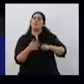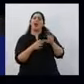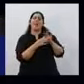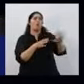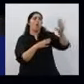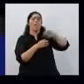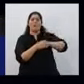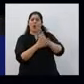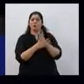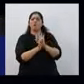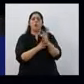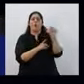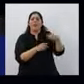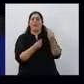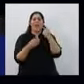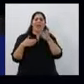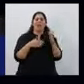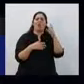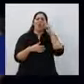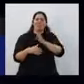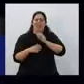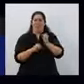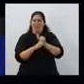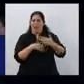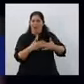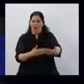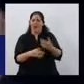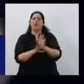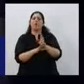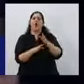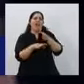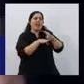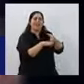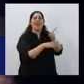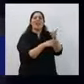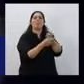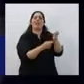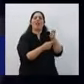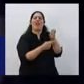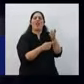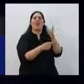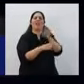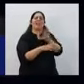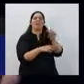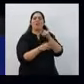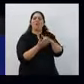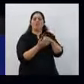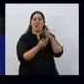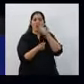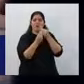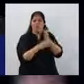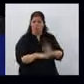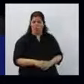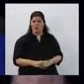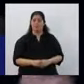que nos marcó un camino de trabajo los próximos 10 años y acceder a un mercado de 500 millones de consumidores lo que viene